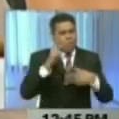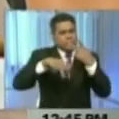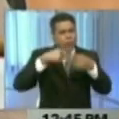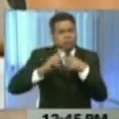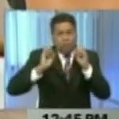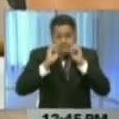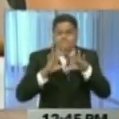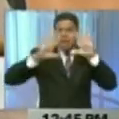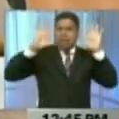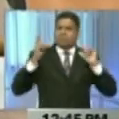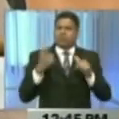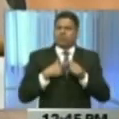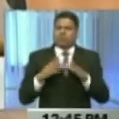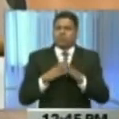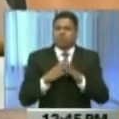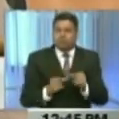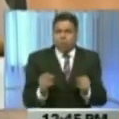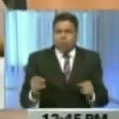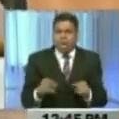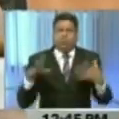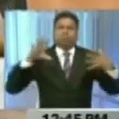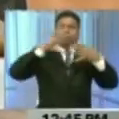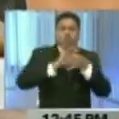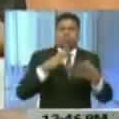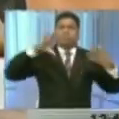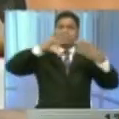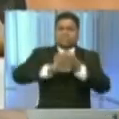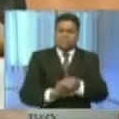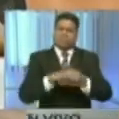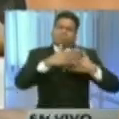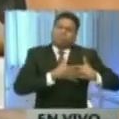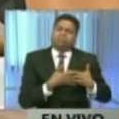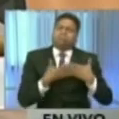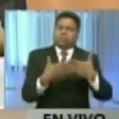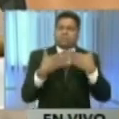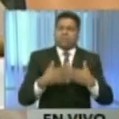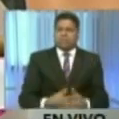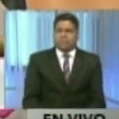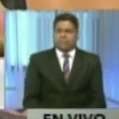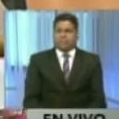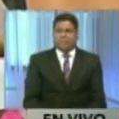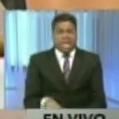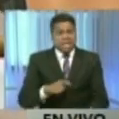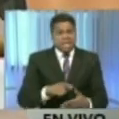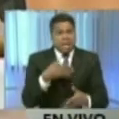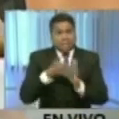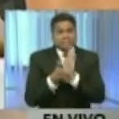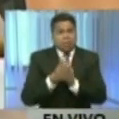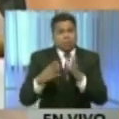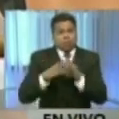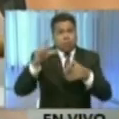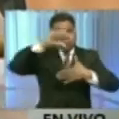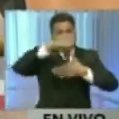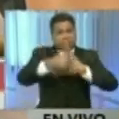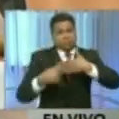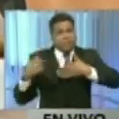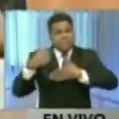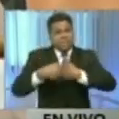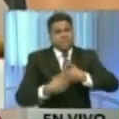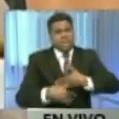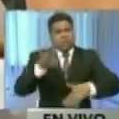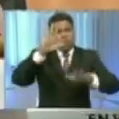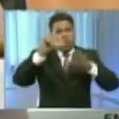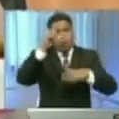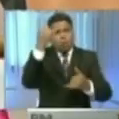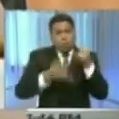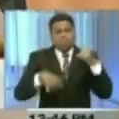de integración, de unión, de amistad, de solidaridad que ha recorrido este continente en la última década